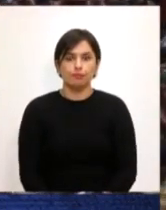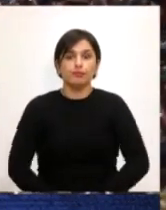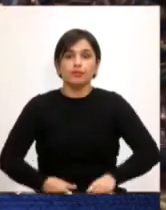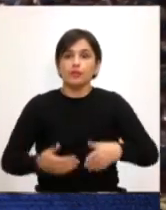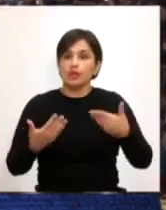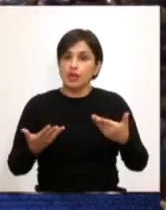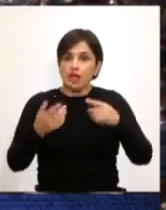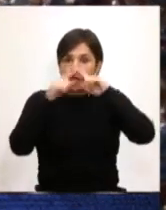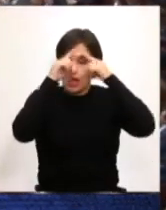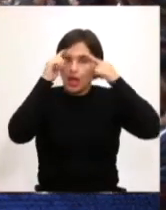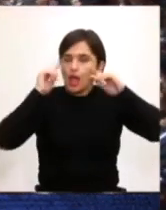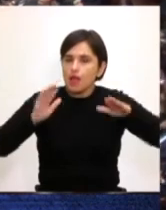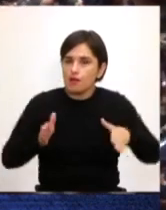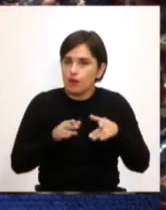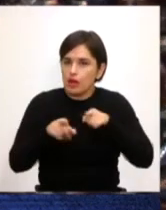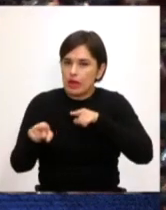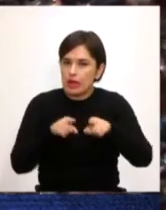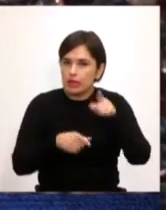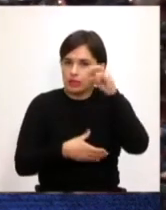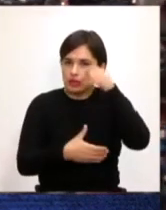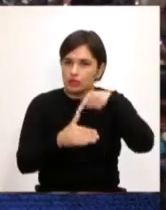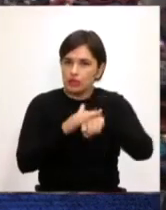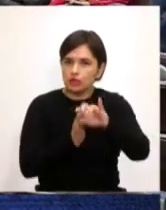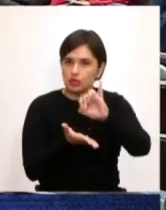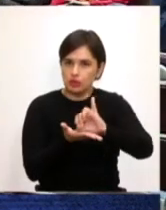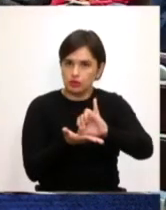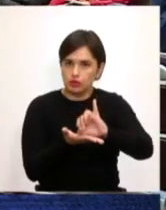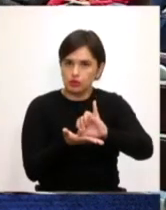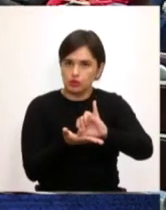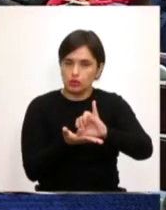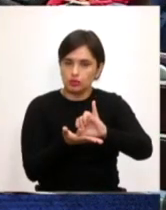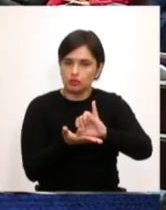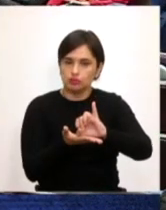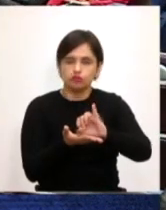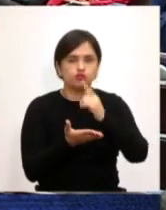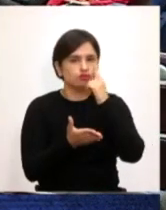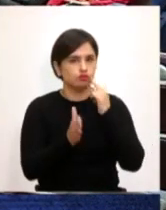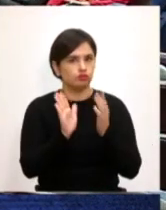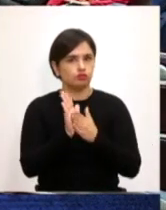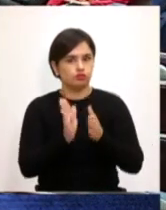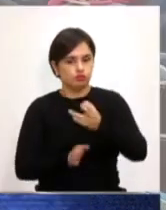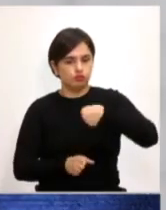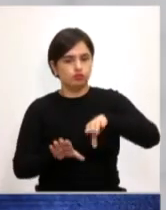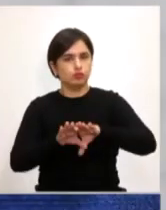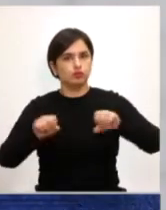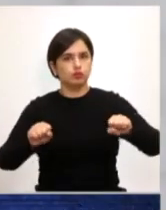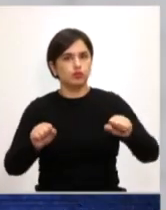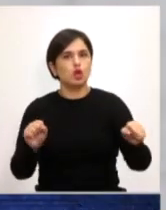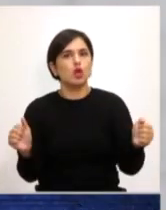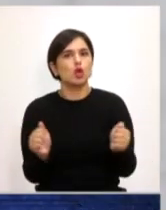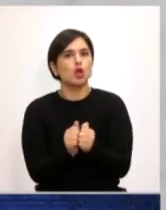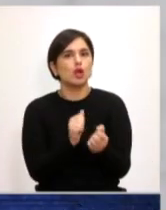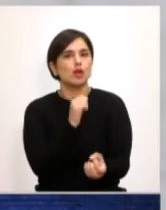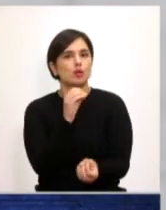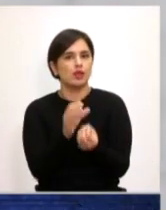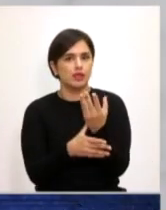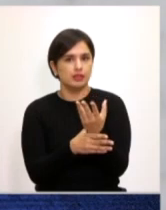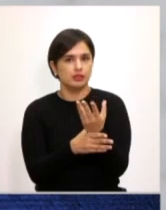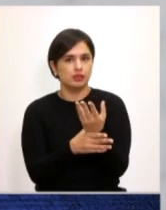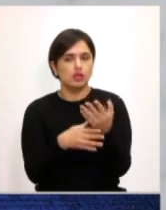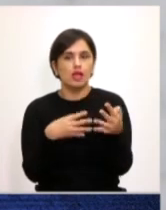estos esfuerzos en la gestión institucional son un testimonio de nuestro compromiso con la modernización,